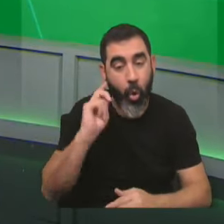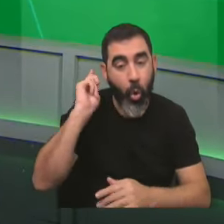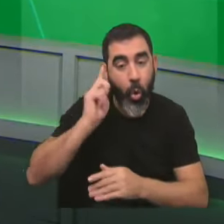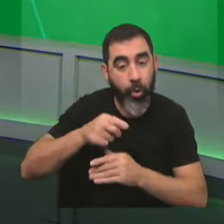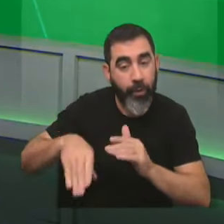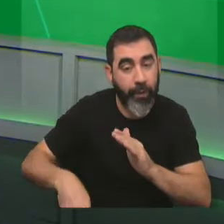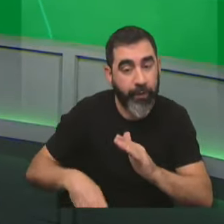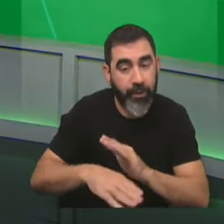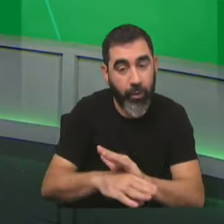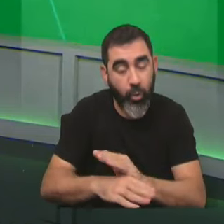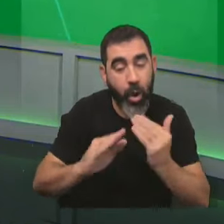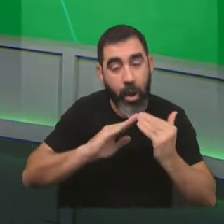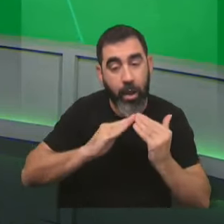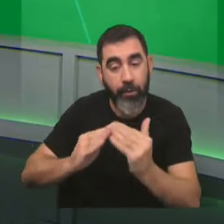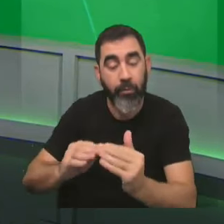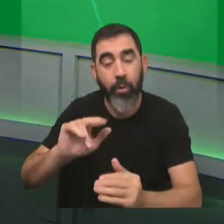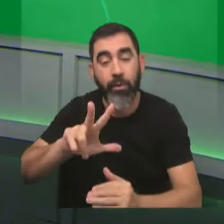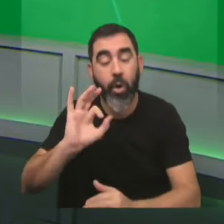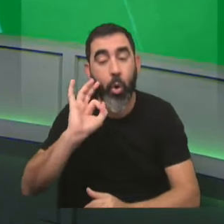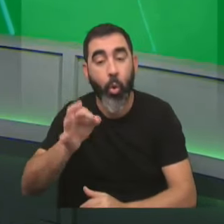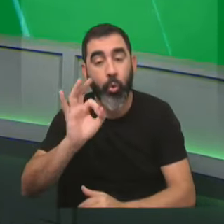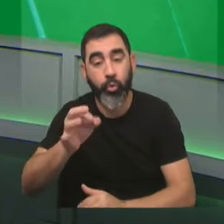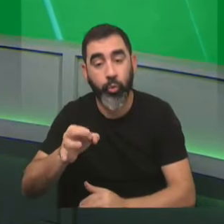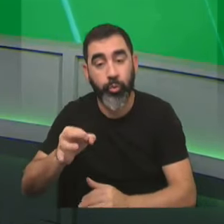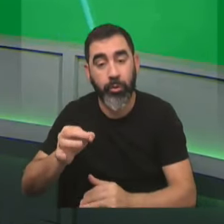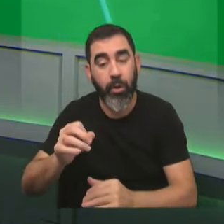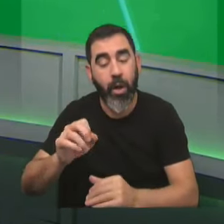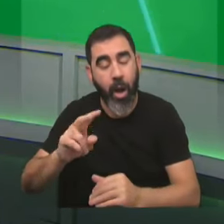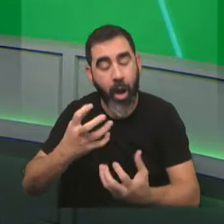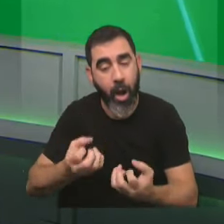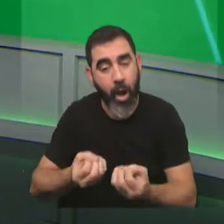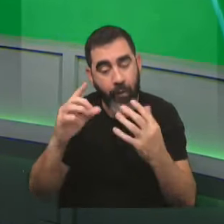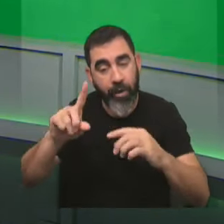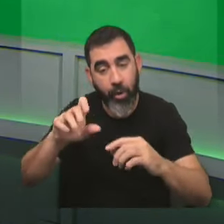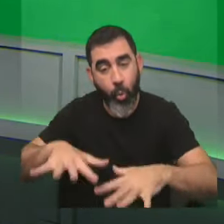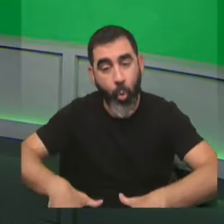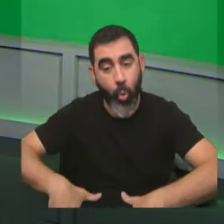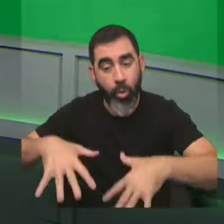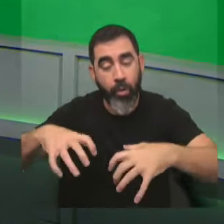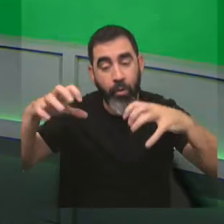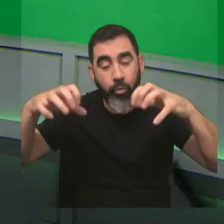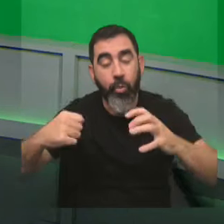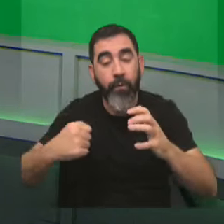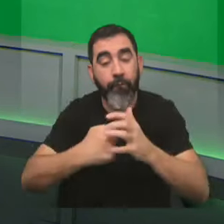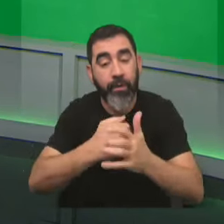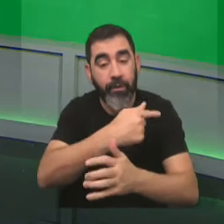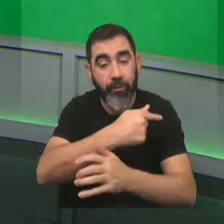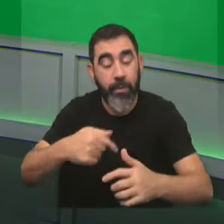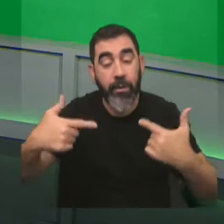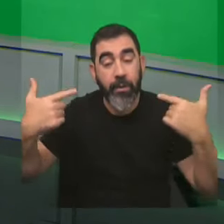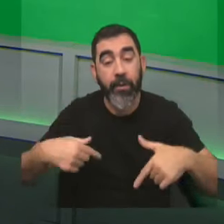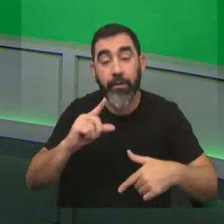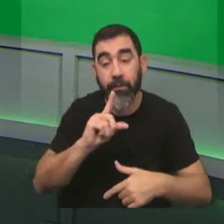desalojo el asentamiento 3 de octubre sufrió graves inundaciones a raíz de las Lluvias del fin de semana desde la intendencia de